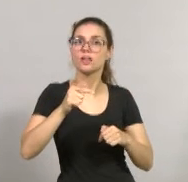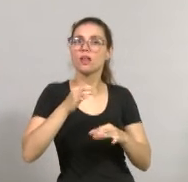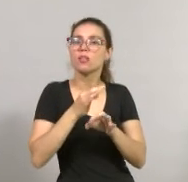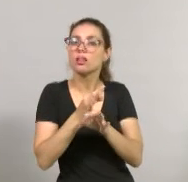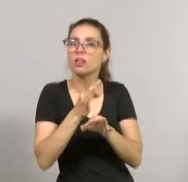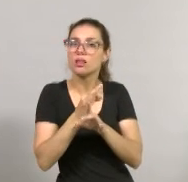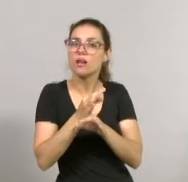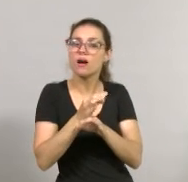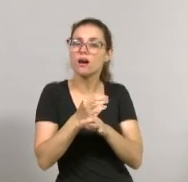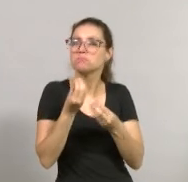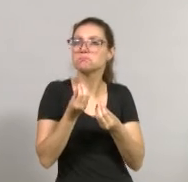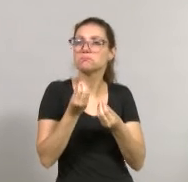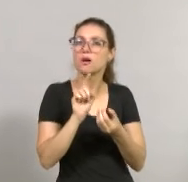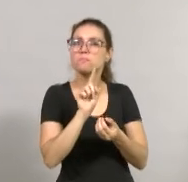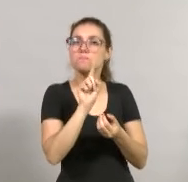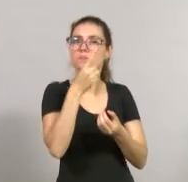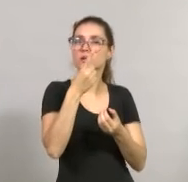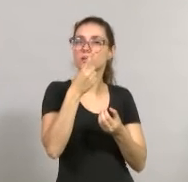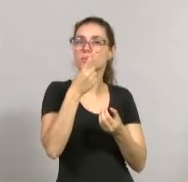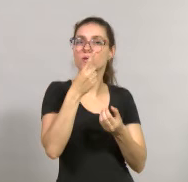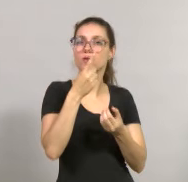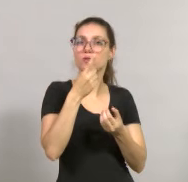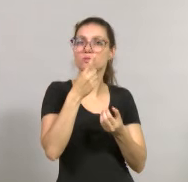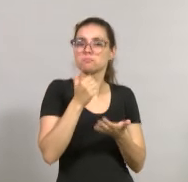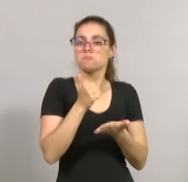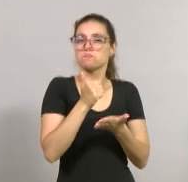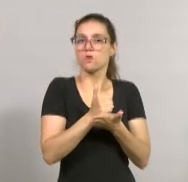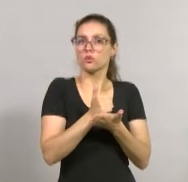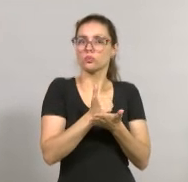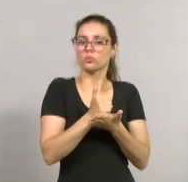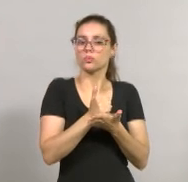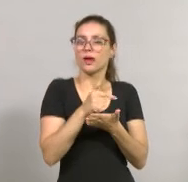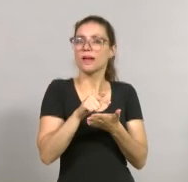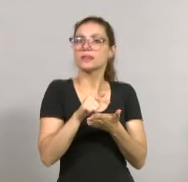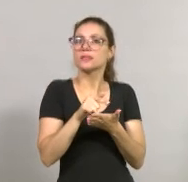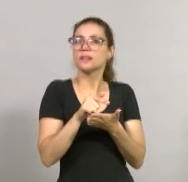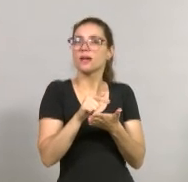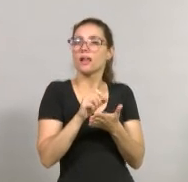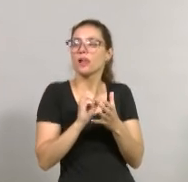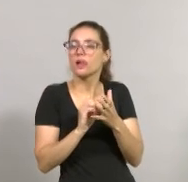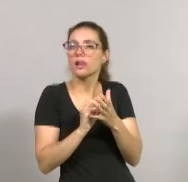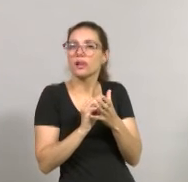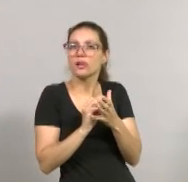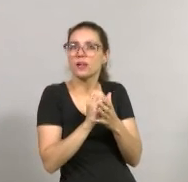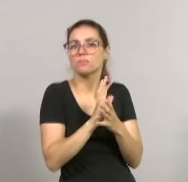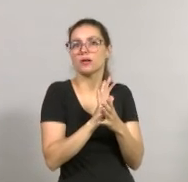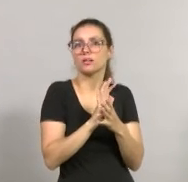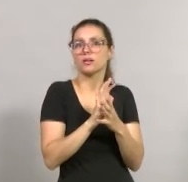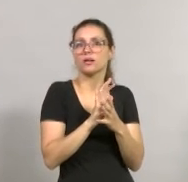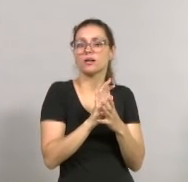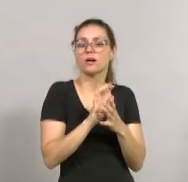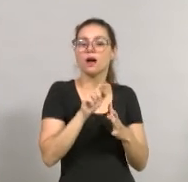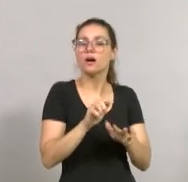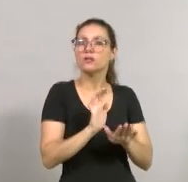las principales posturas que despierta el lenguaje inclusivo, que en definitiva, así como